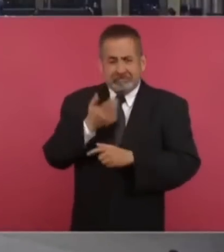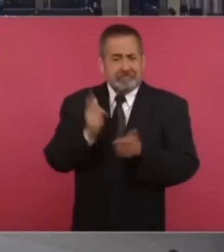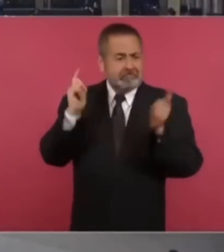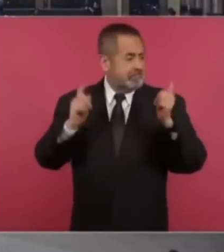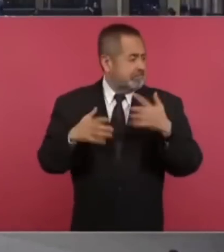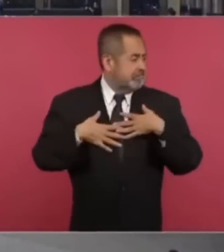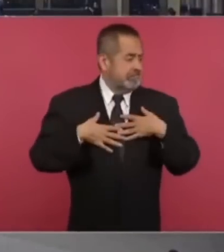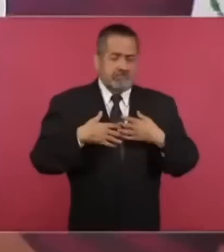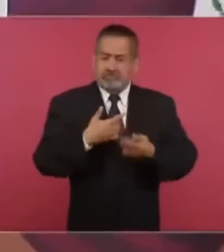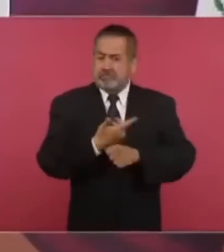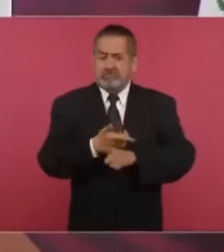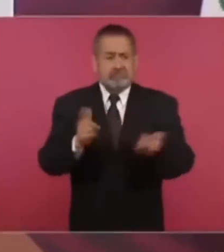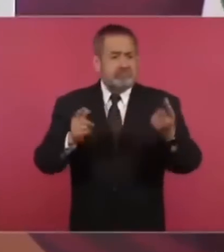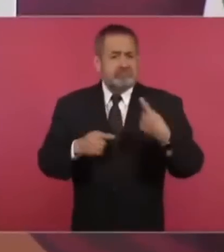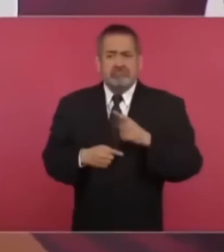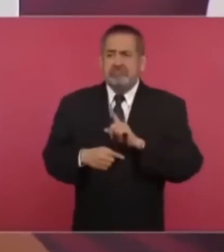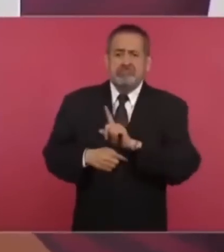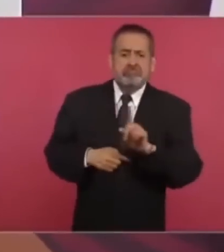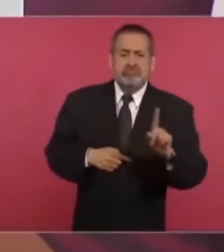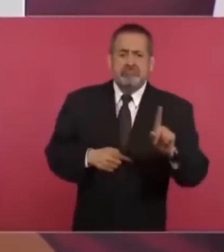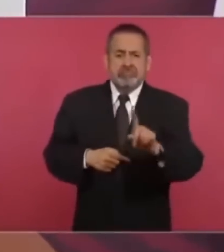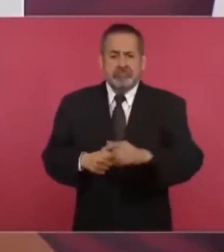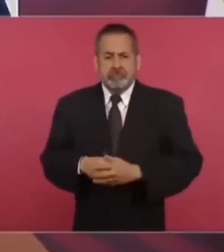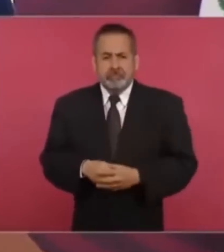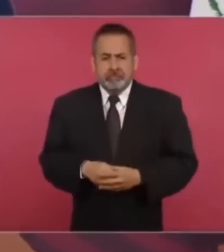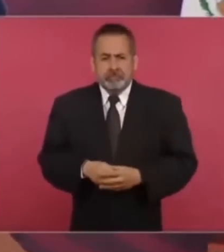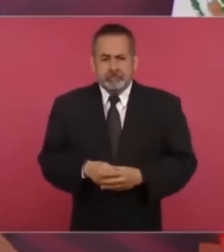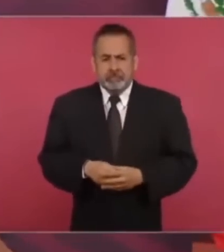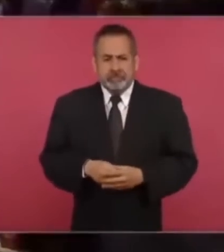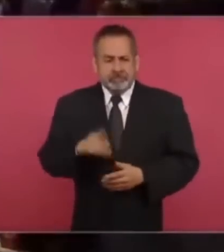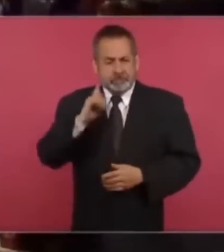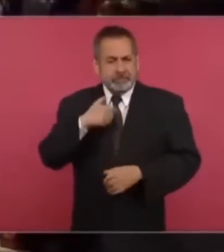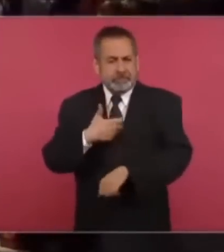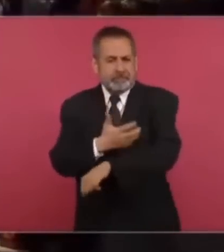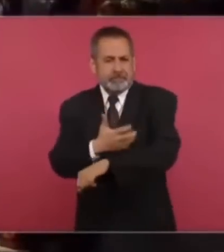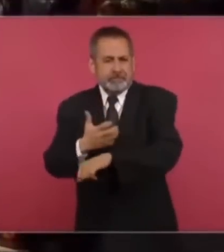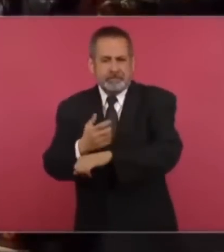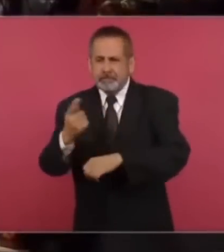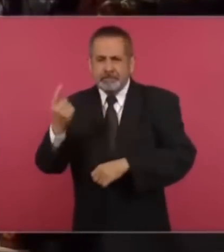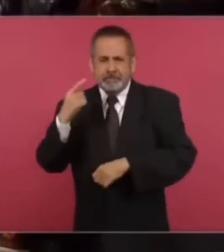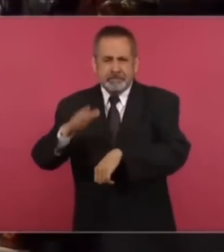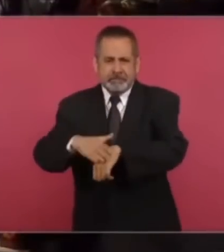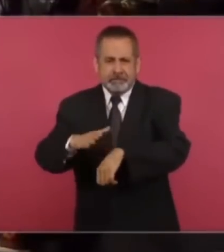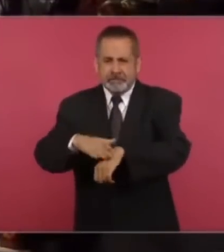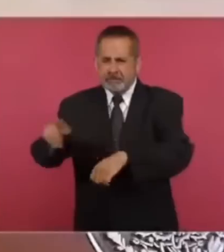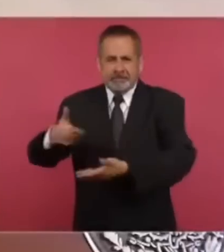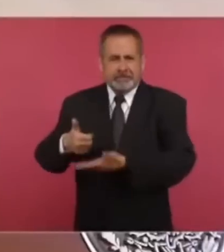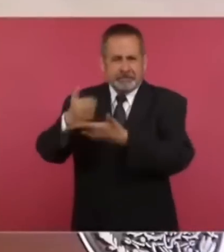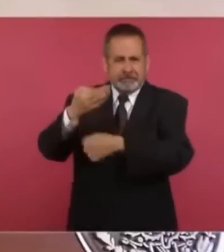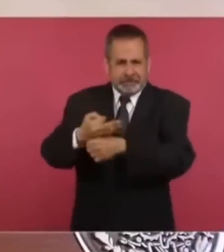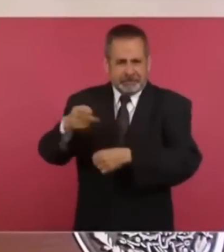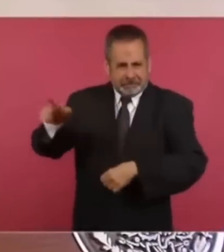libres. A ver si no está una compañía de las de ayudantía.